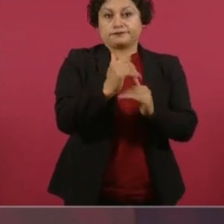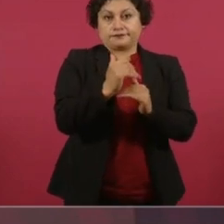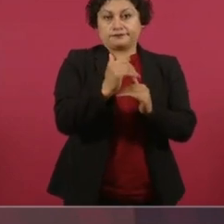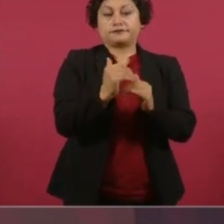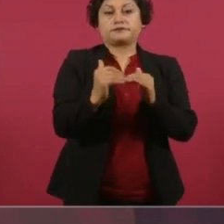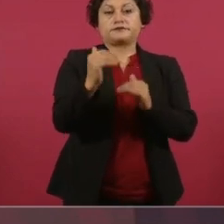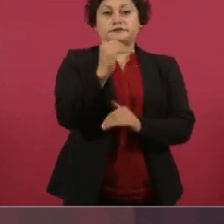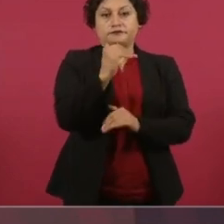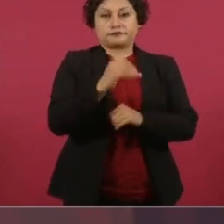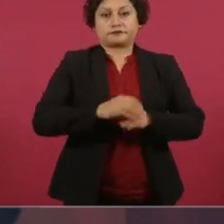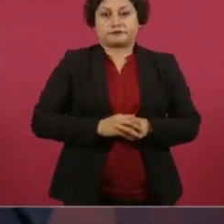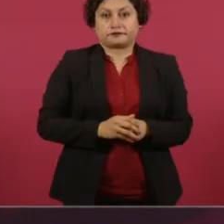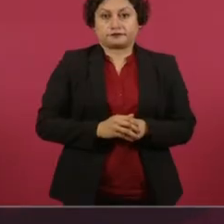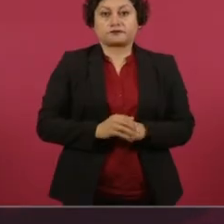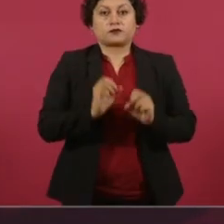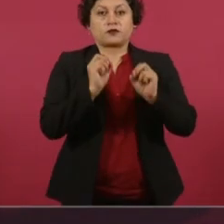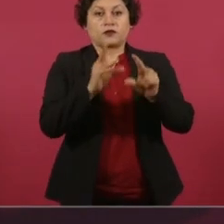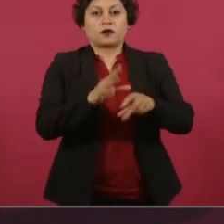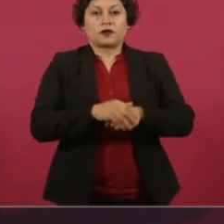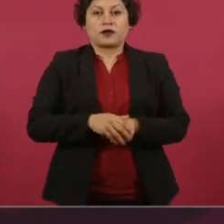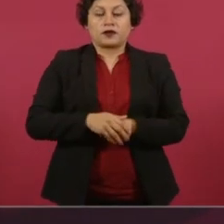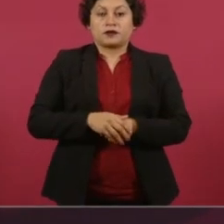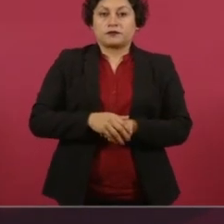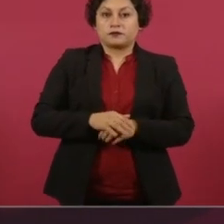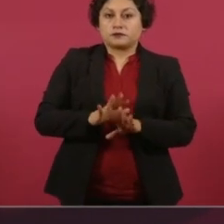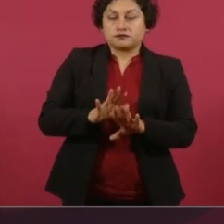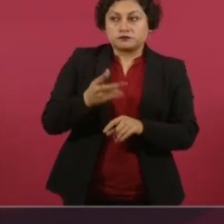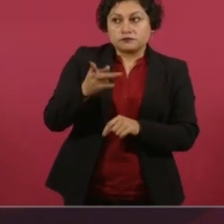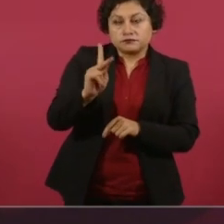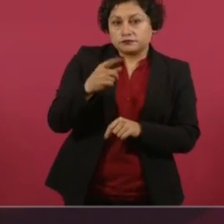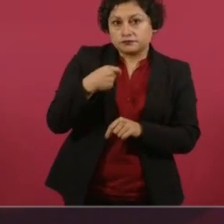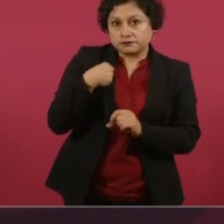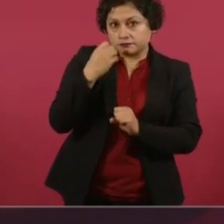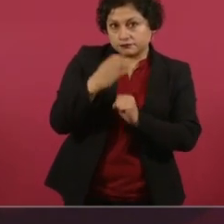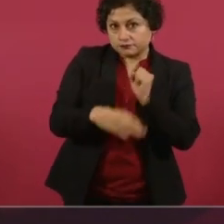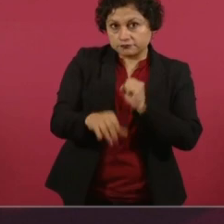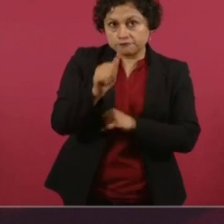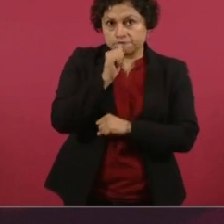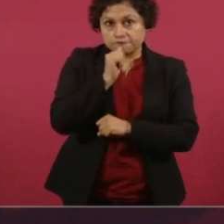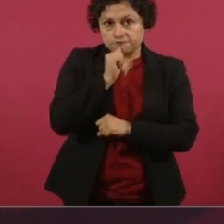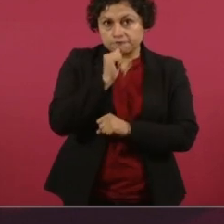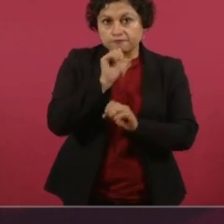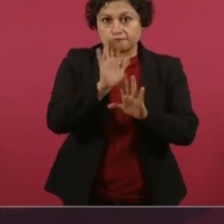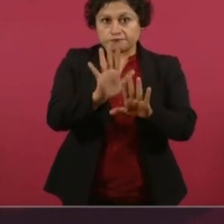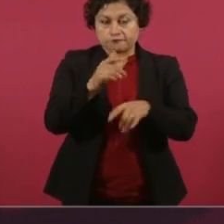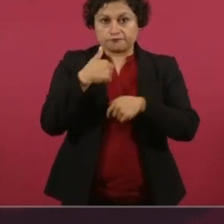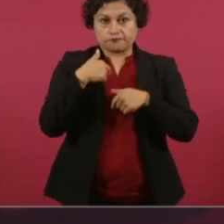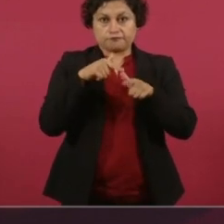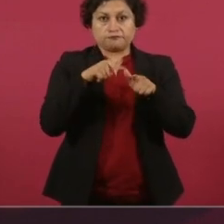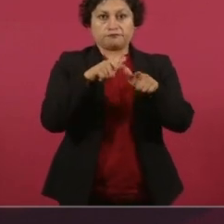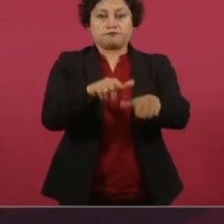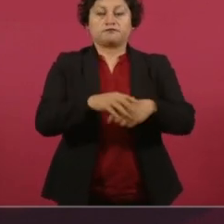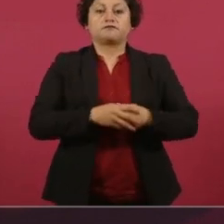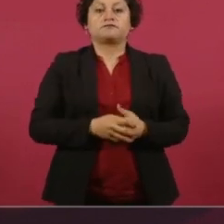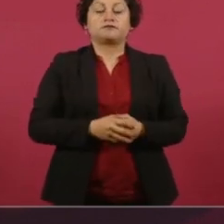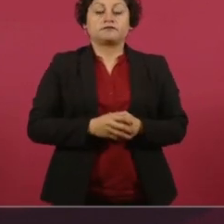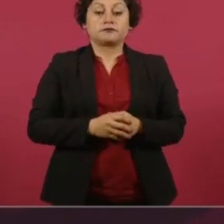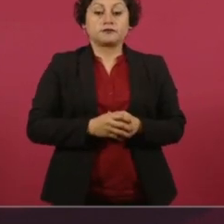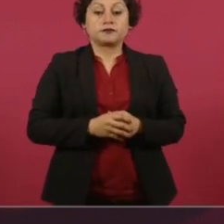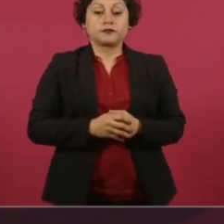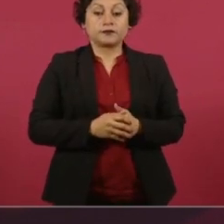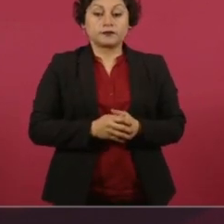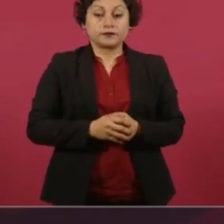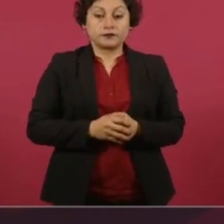terminado todavía. No. Adelante. Yo sé, Isabel. Que aparte de que tienen los medios,